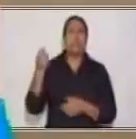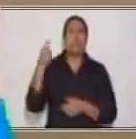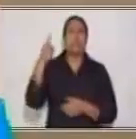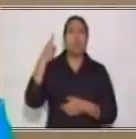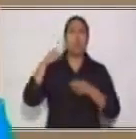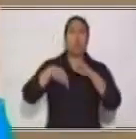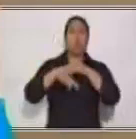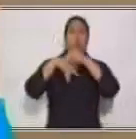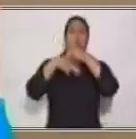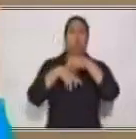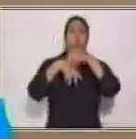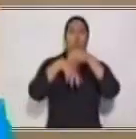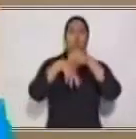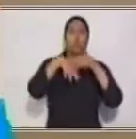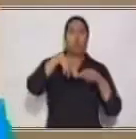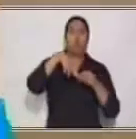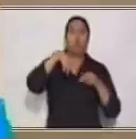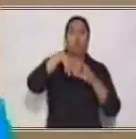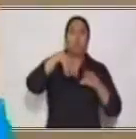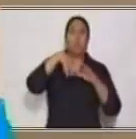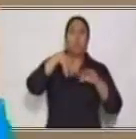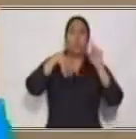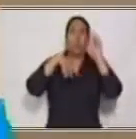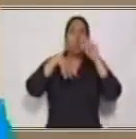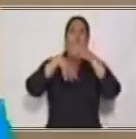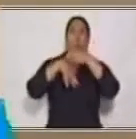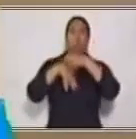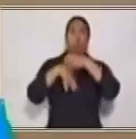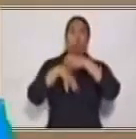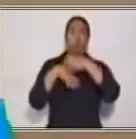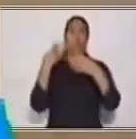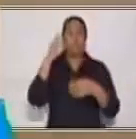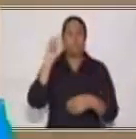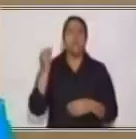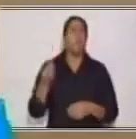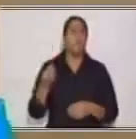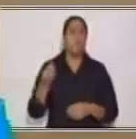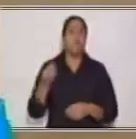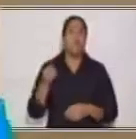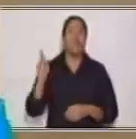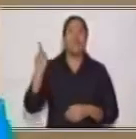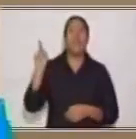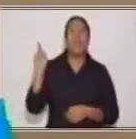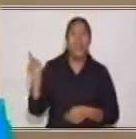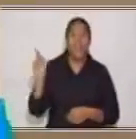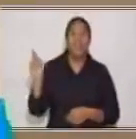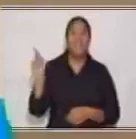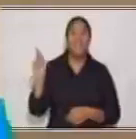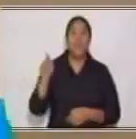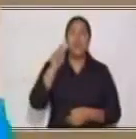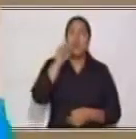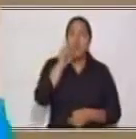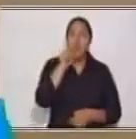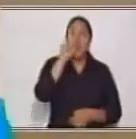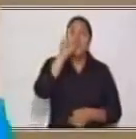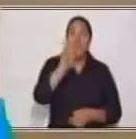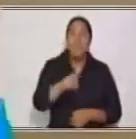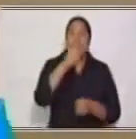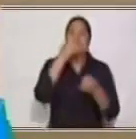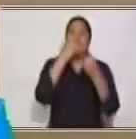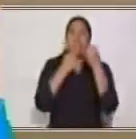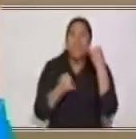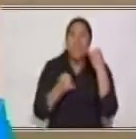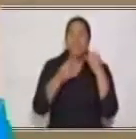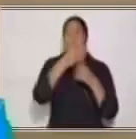creen en casita que nos queda un tentáculo? Porque ahí es donde ustedes deben de finalizar en casa